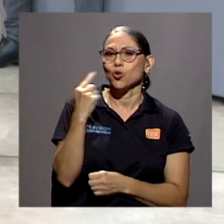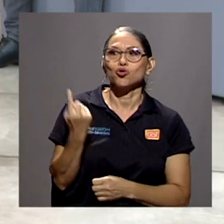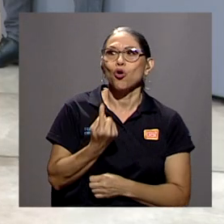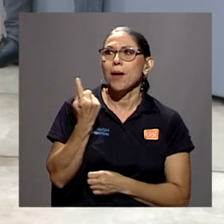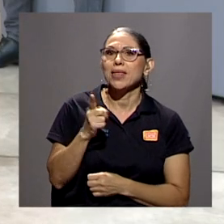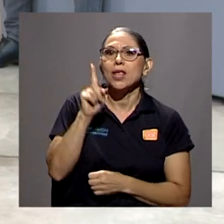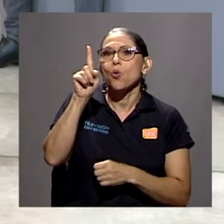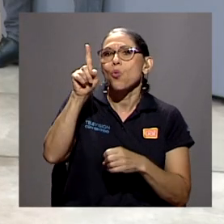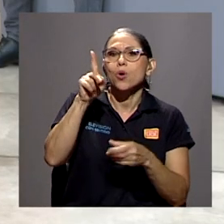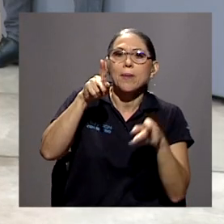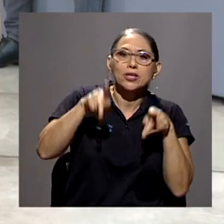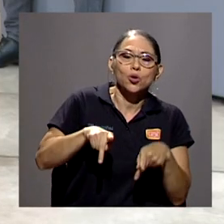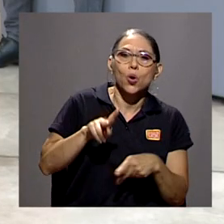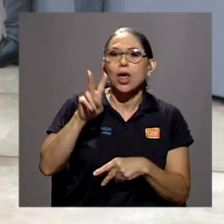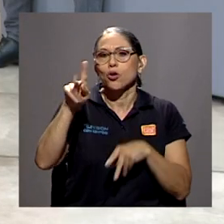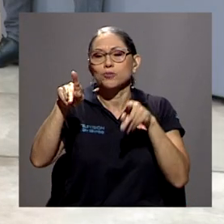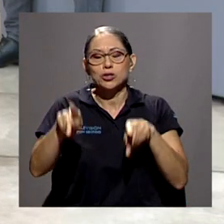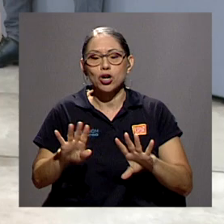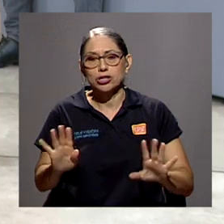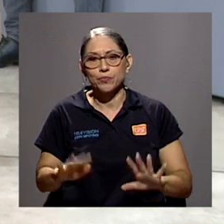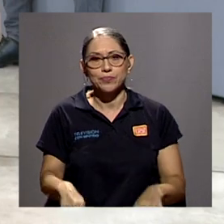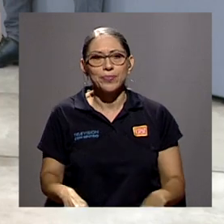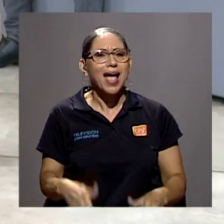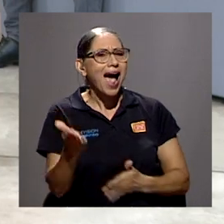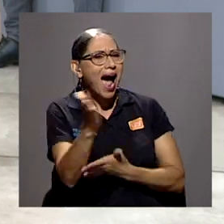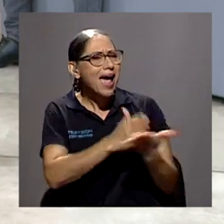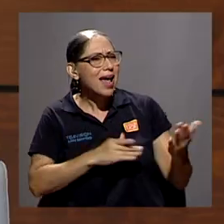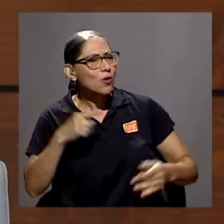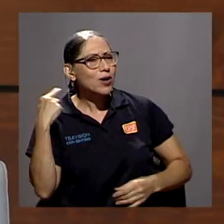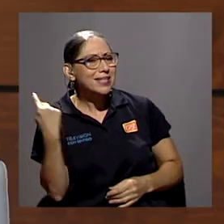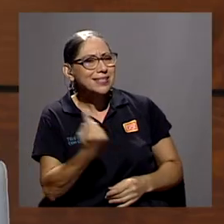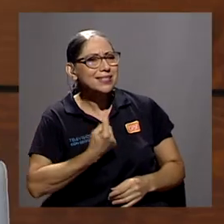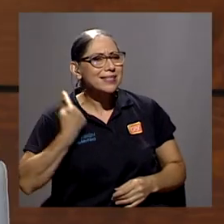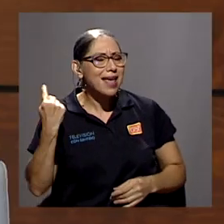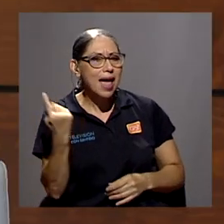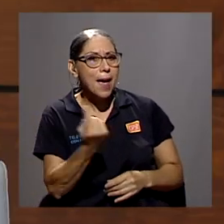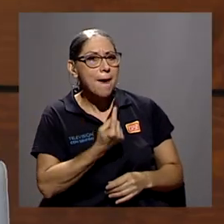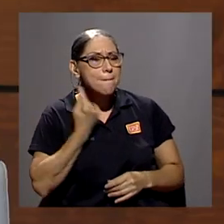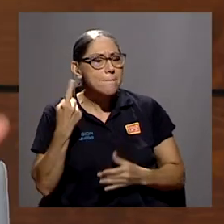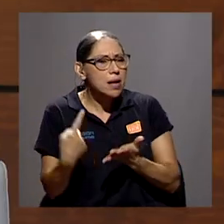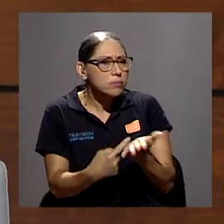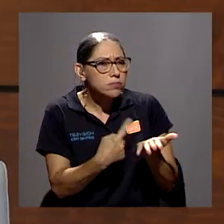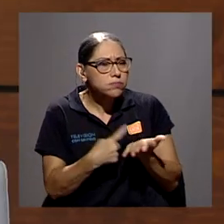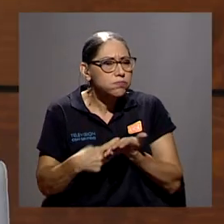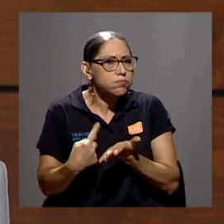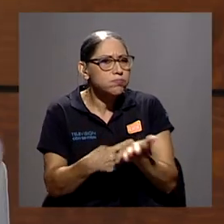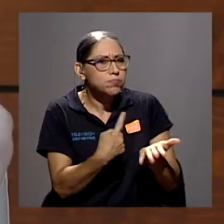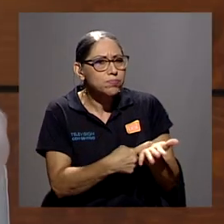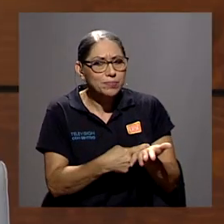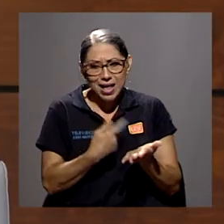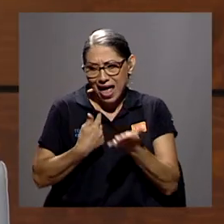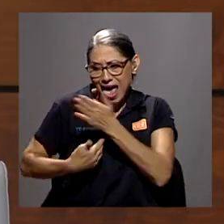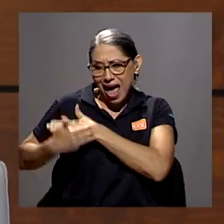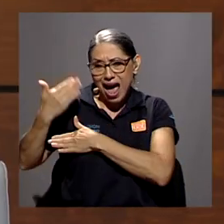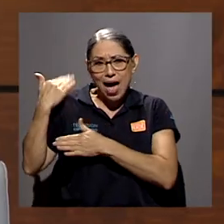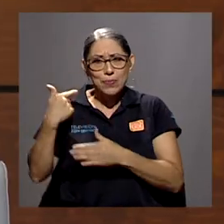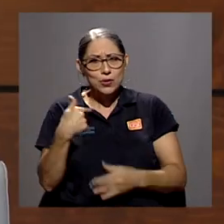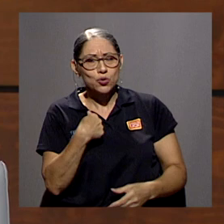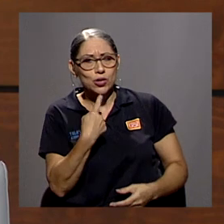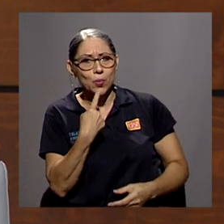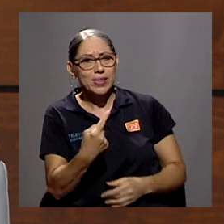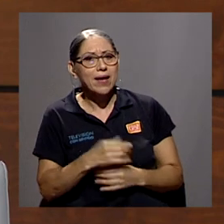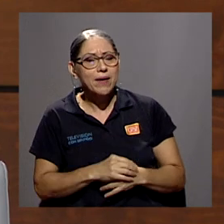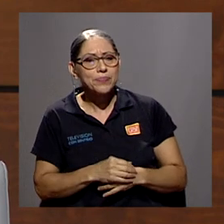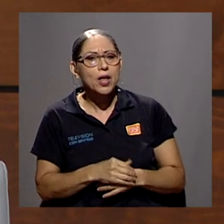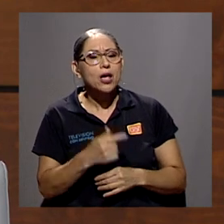una o dos personas sino que hay algo que siempre está en tema de discusión y ahora les comentaba antes de arrancar que en una